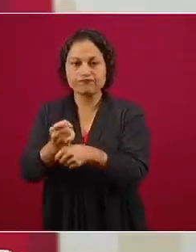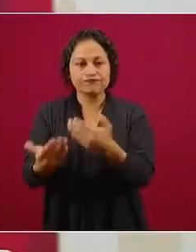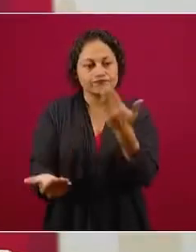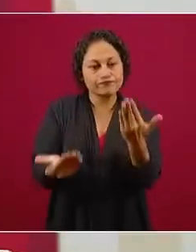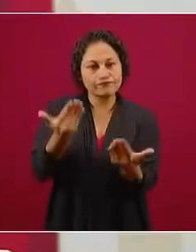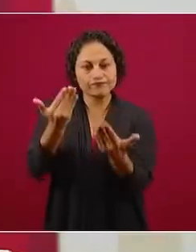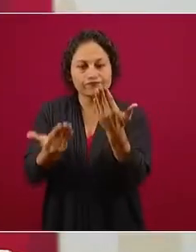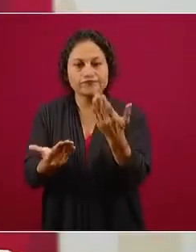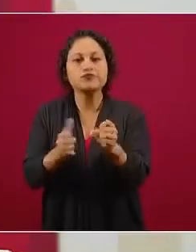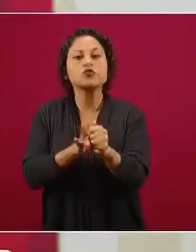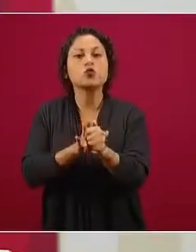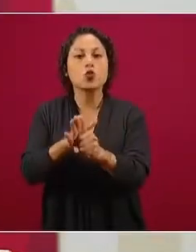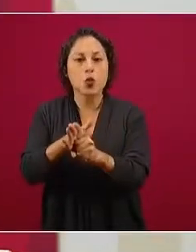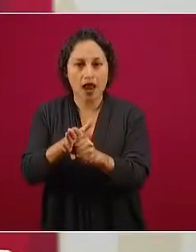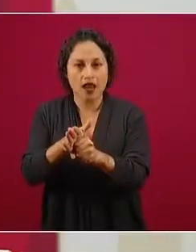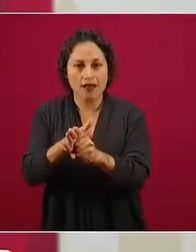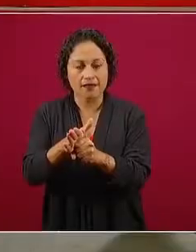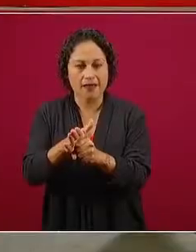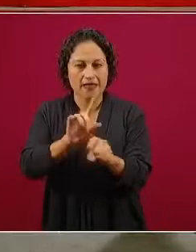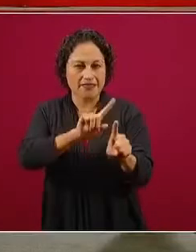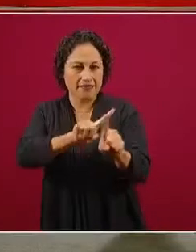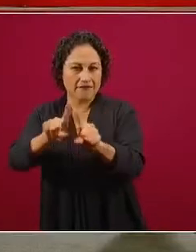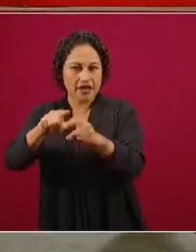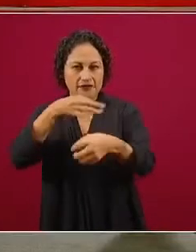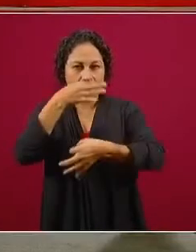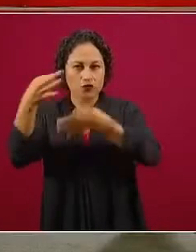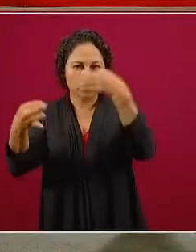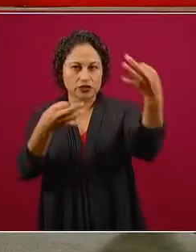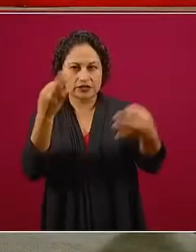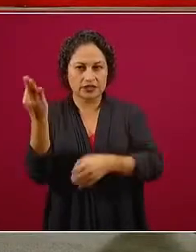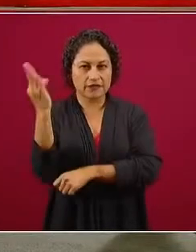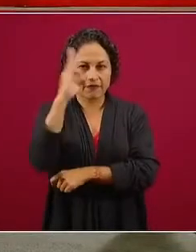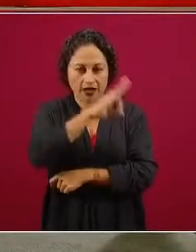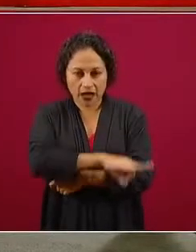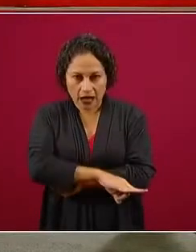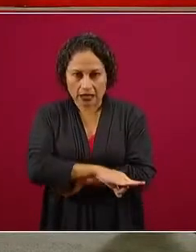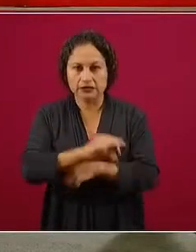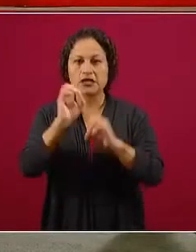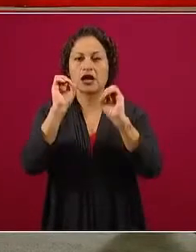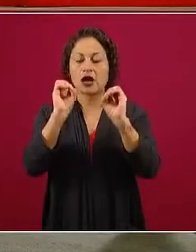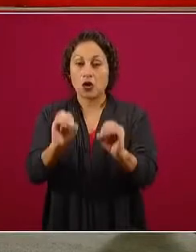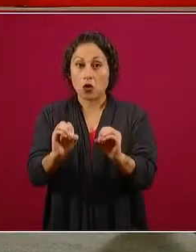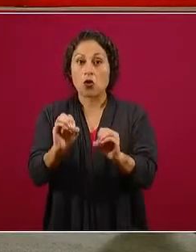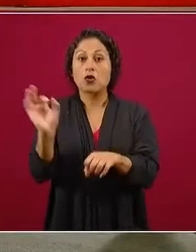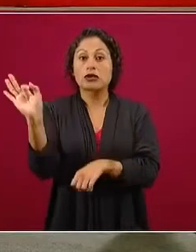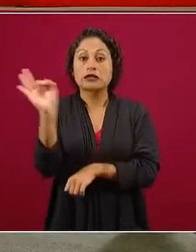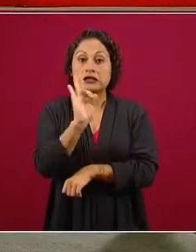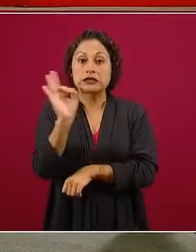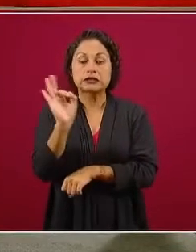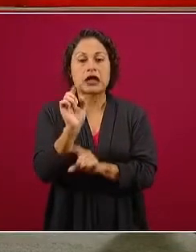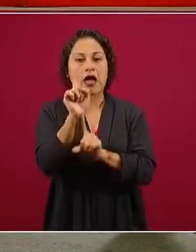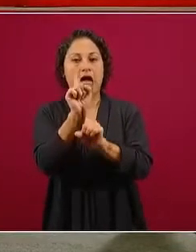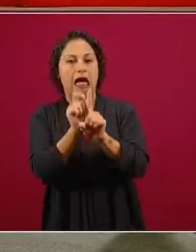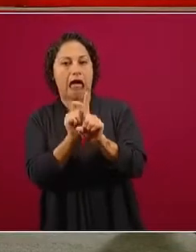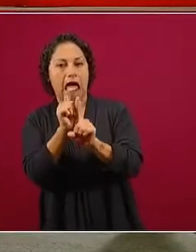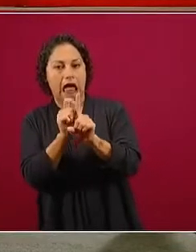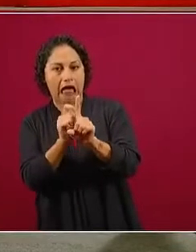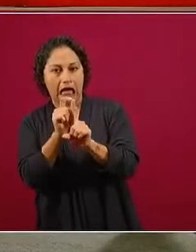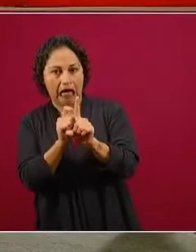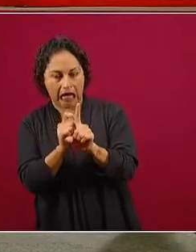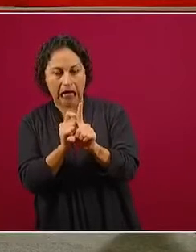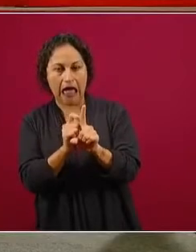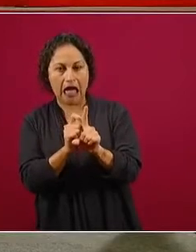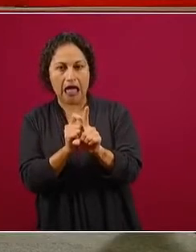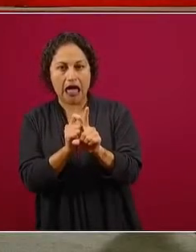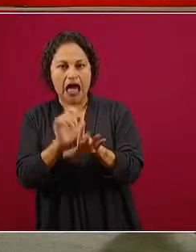la serie de noticias falsas o de incluso hasta sátiras, que a veces la gente